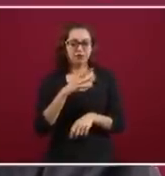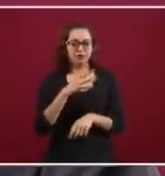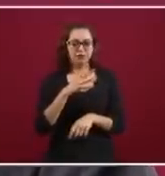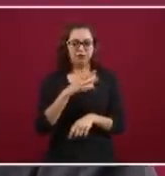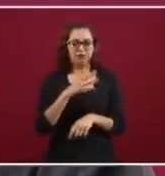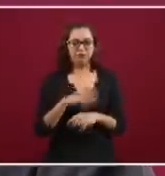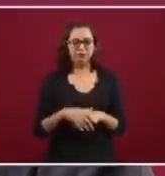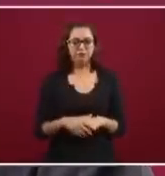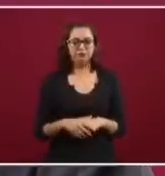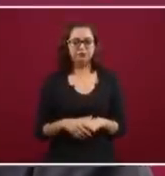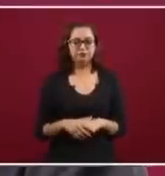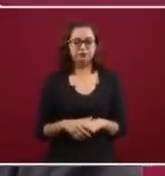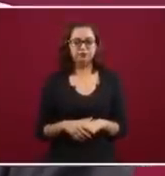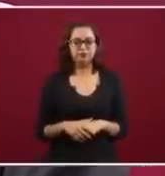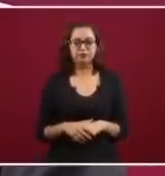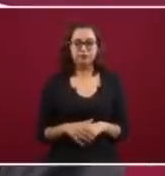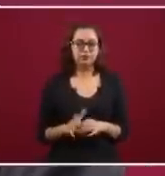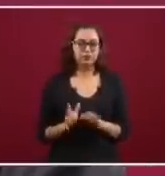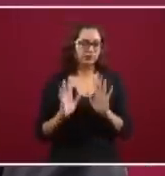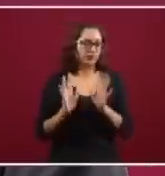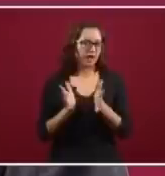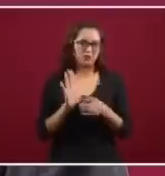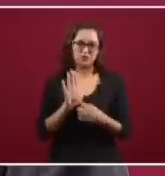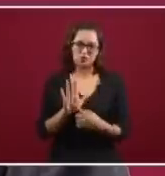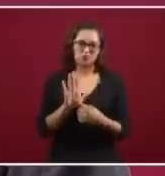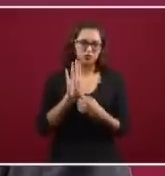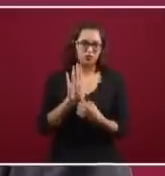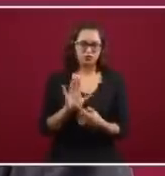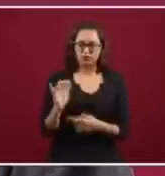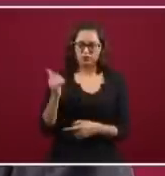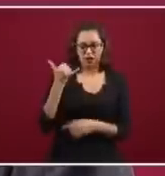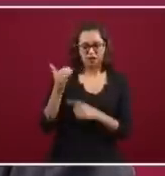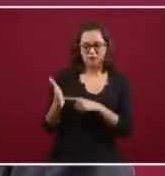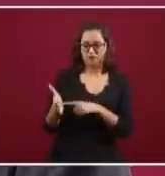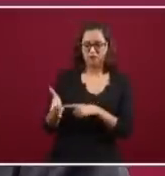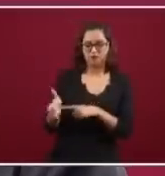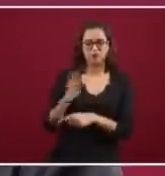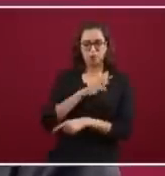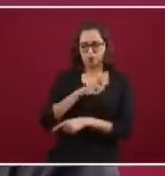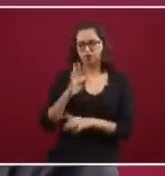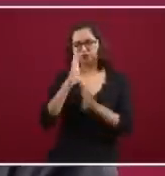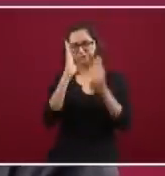Eso ya está casi demostrado, que